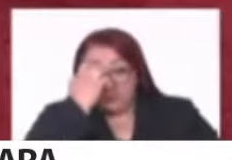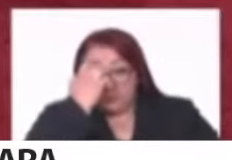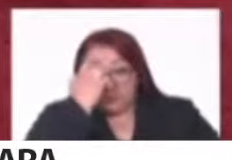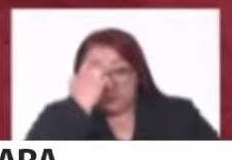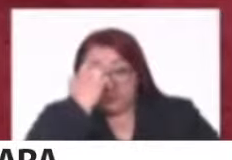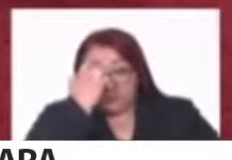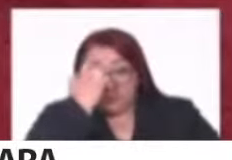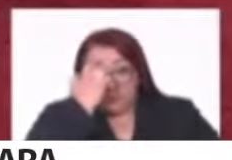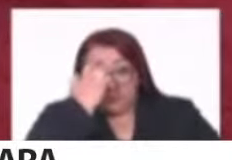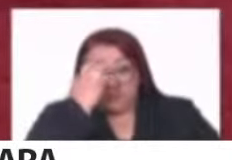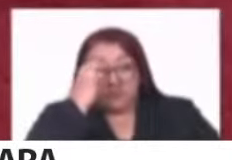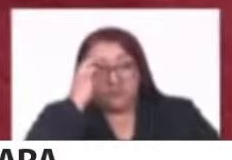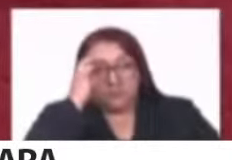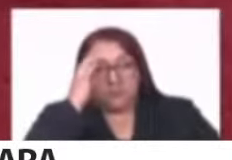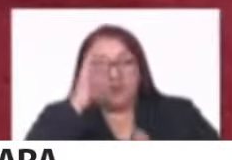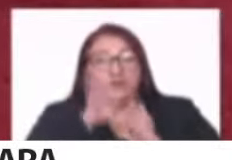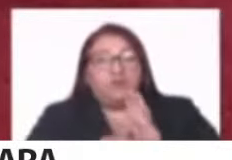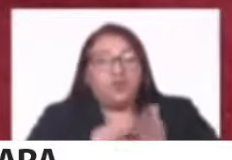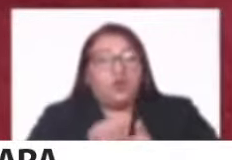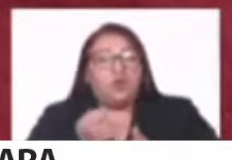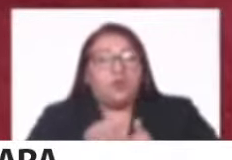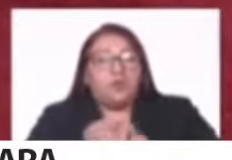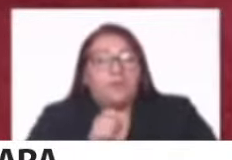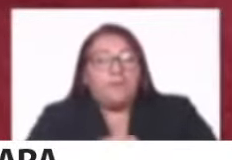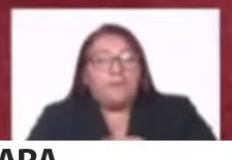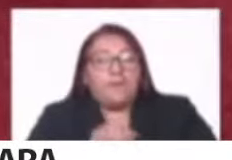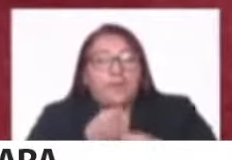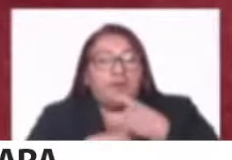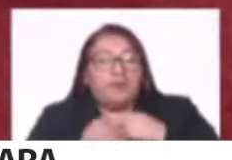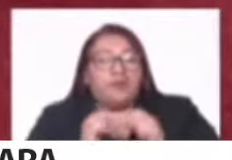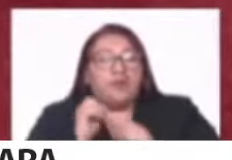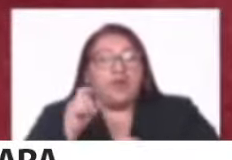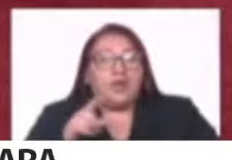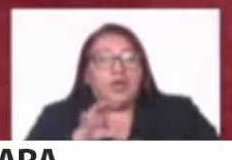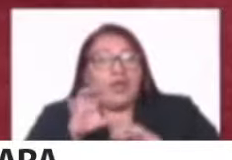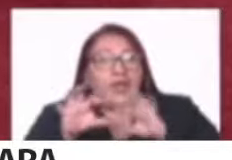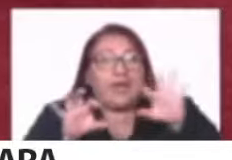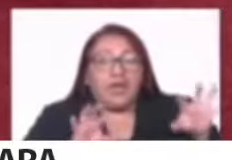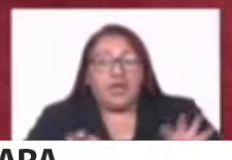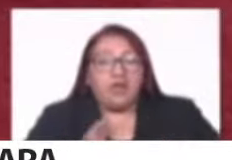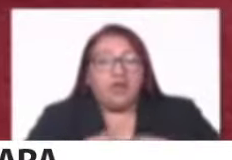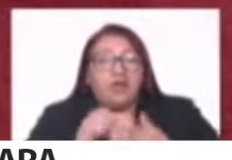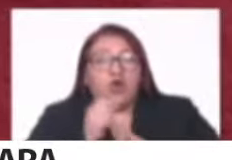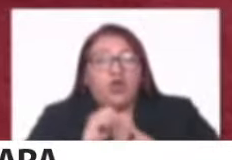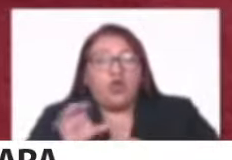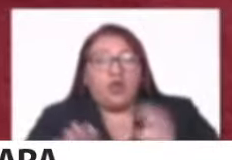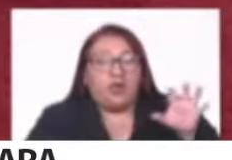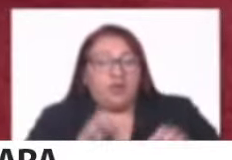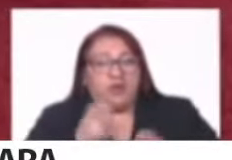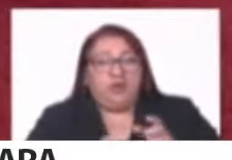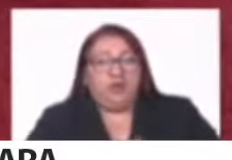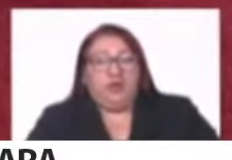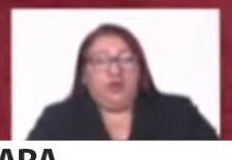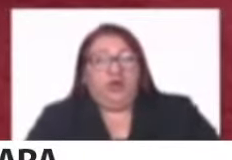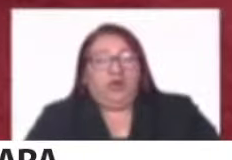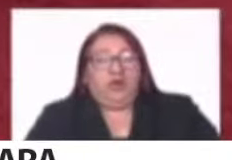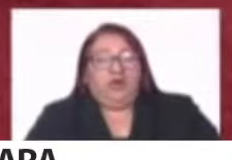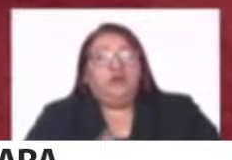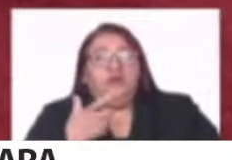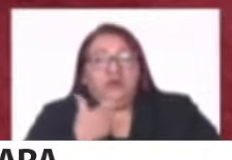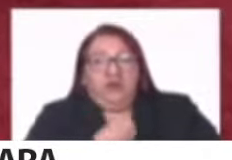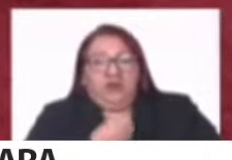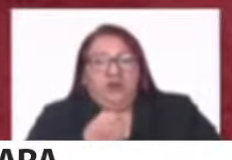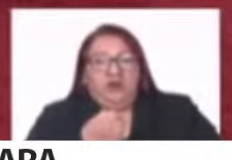fondos especialmente para la compra de medicamentos de alto costo, equipos, contratación de personal asistencial y la